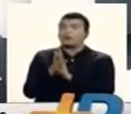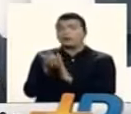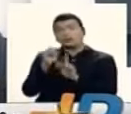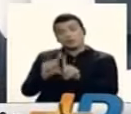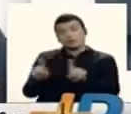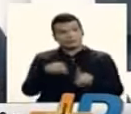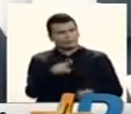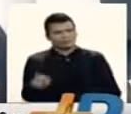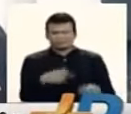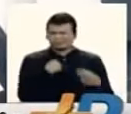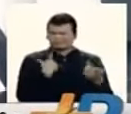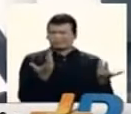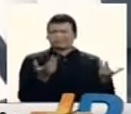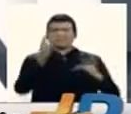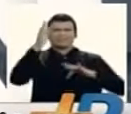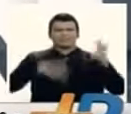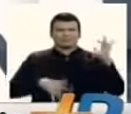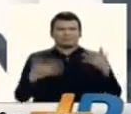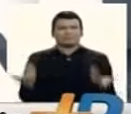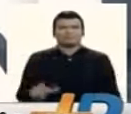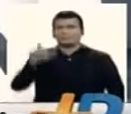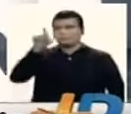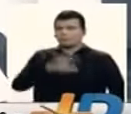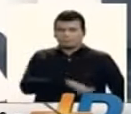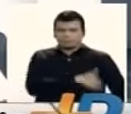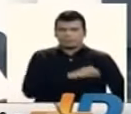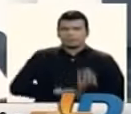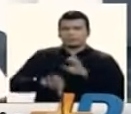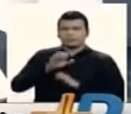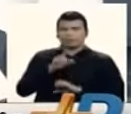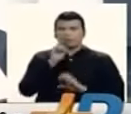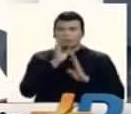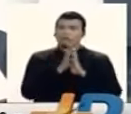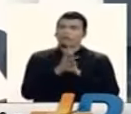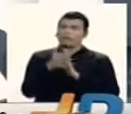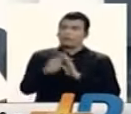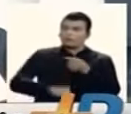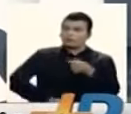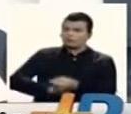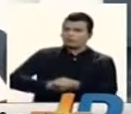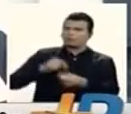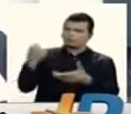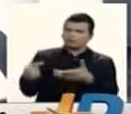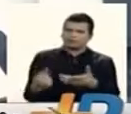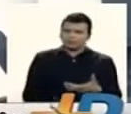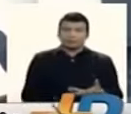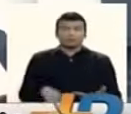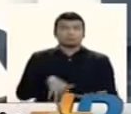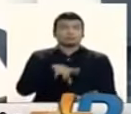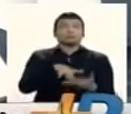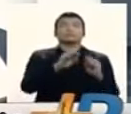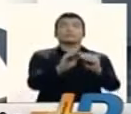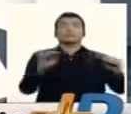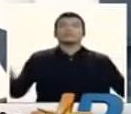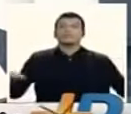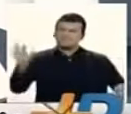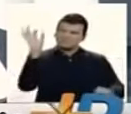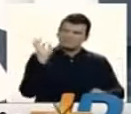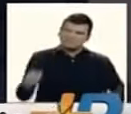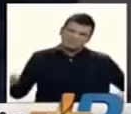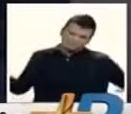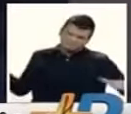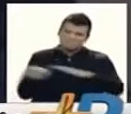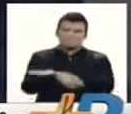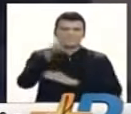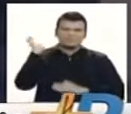preocupante que un ministro de Defensa civilista, como lo esperábamos que fuera, salga a anunciar tierra